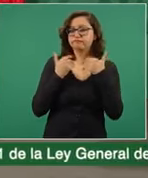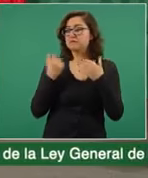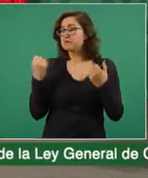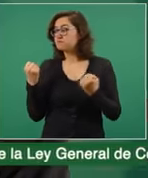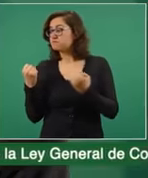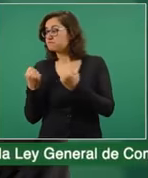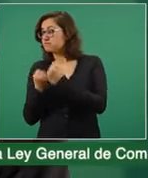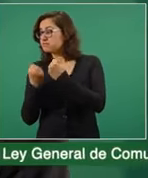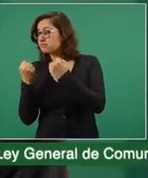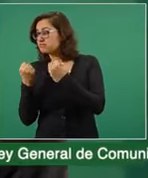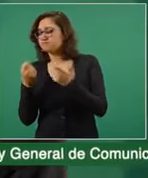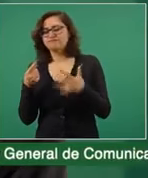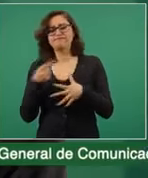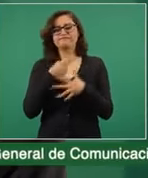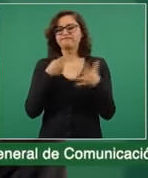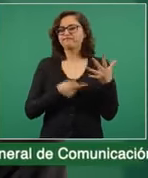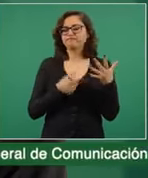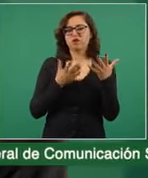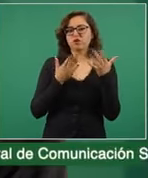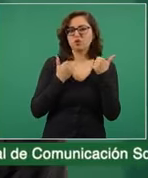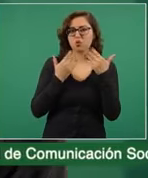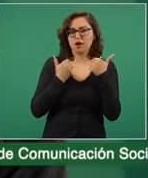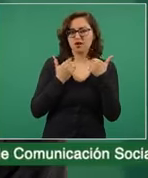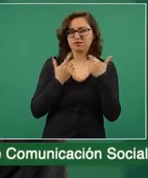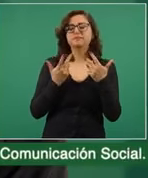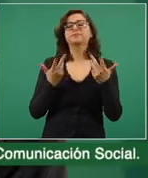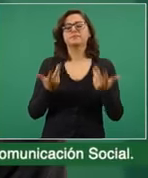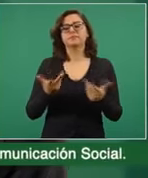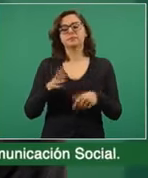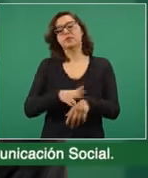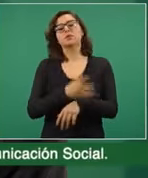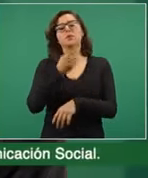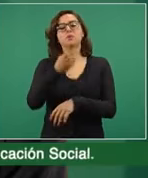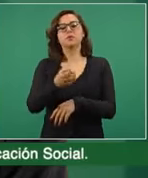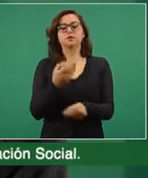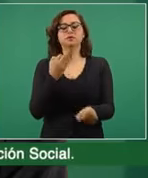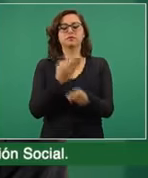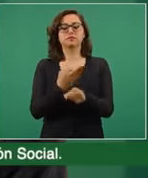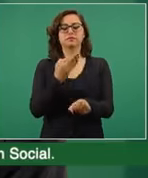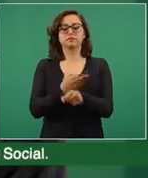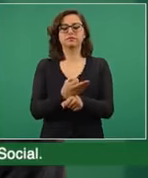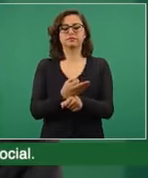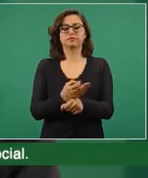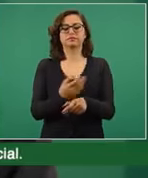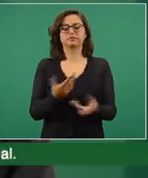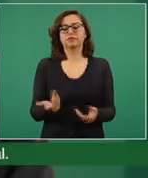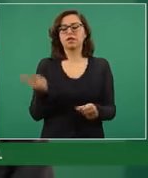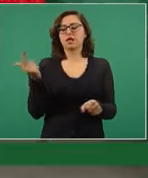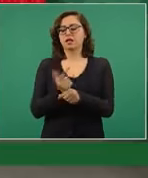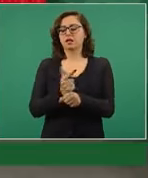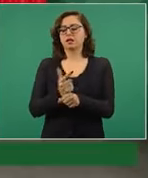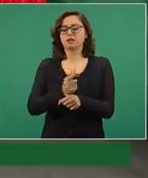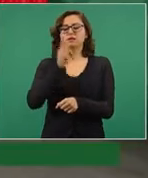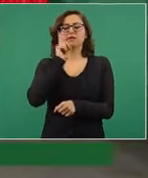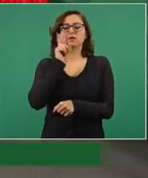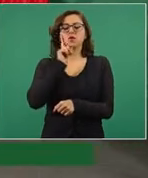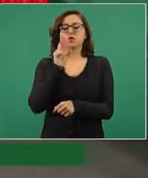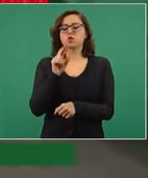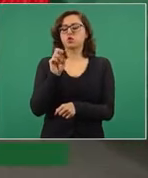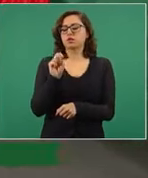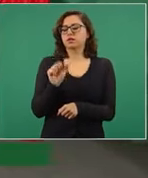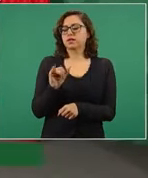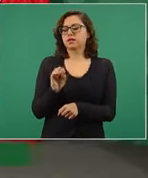confrontaciones. Entonces, va a informar la licenciada Rosa Isela Rodríguez, que es la